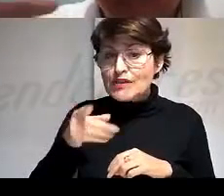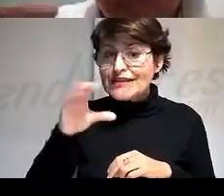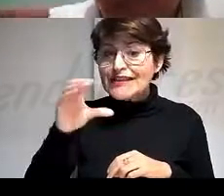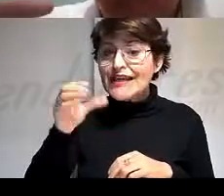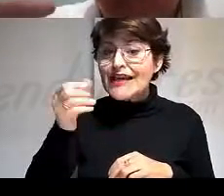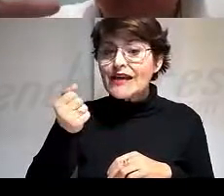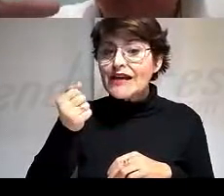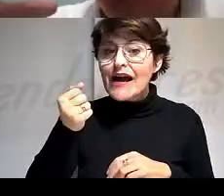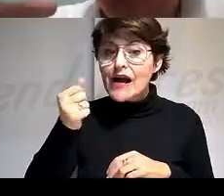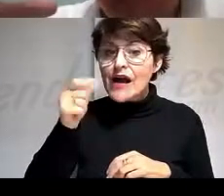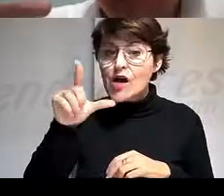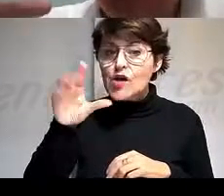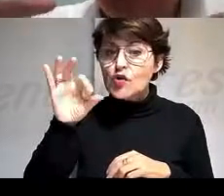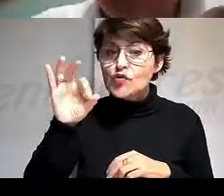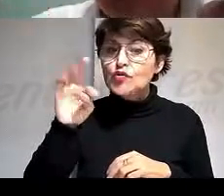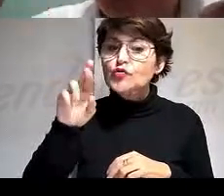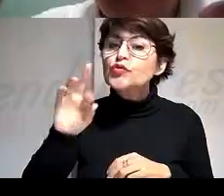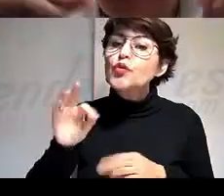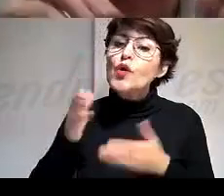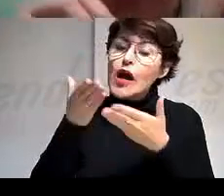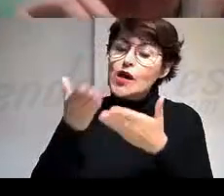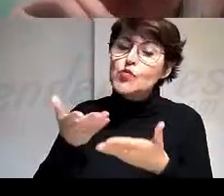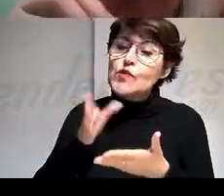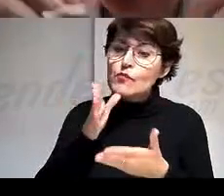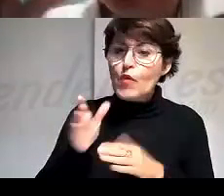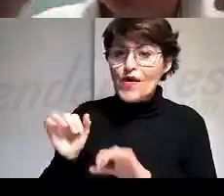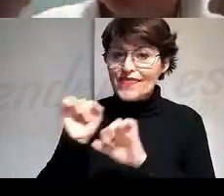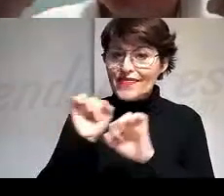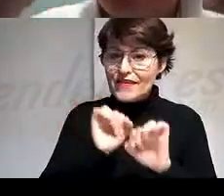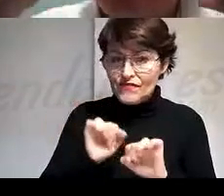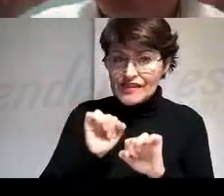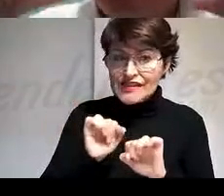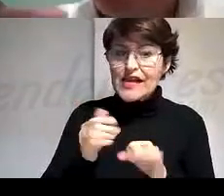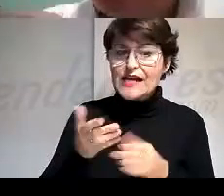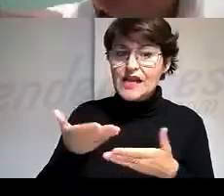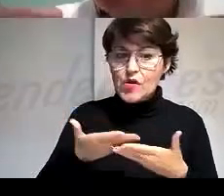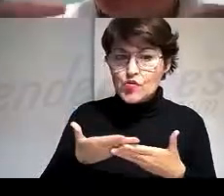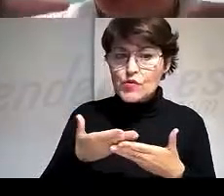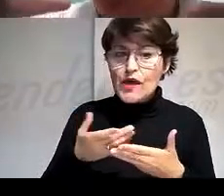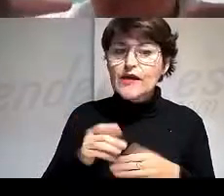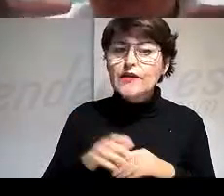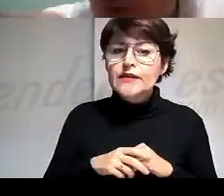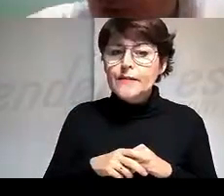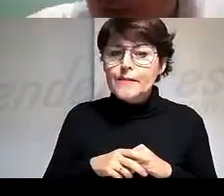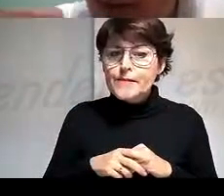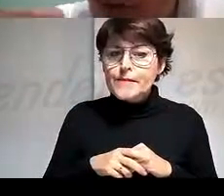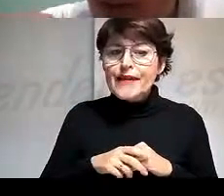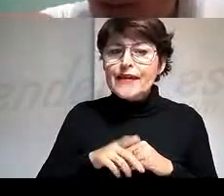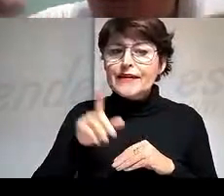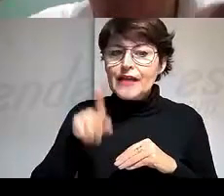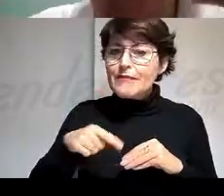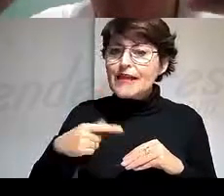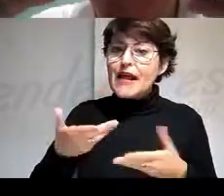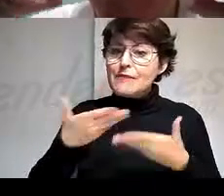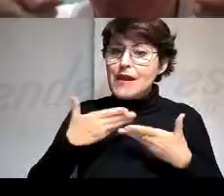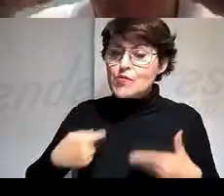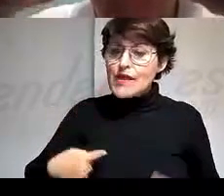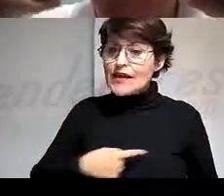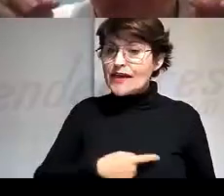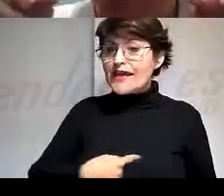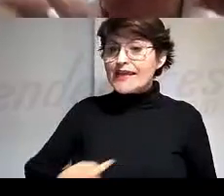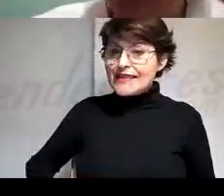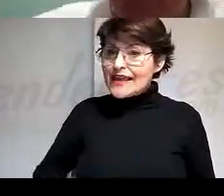obtiene defensas y porque ya va a tener determinadas bacterias de la madre que van a hacer que su microbiota, su capacidad